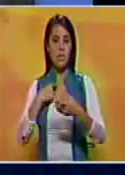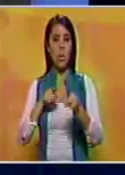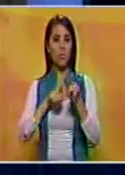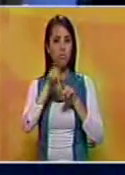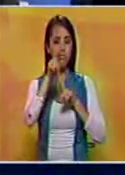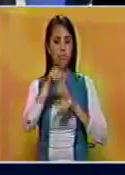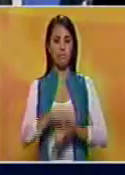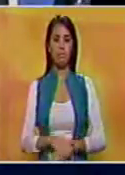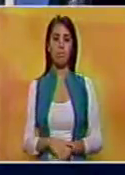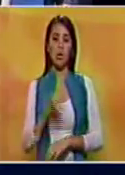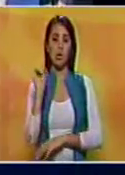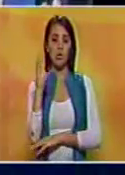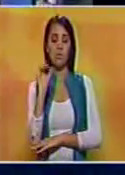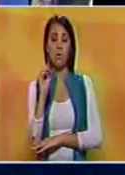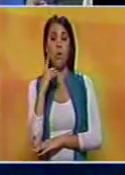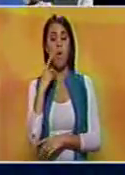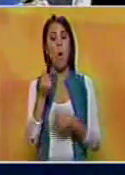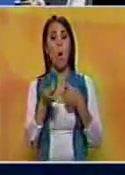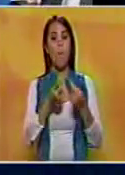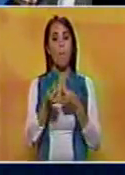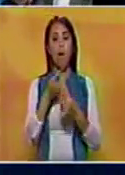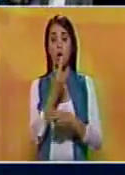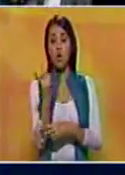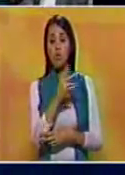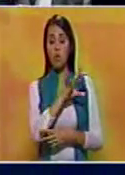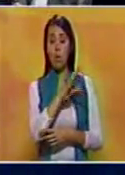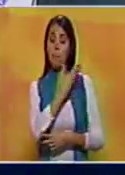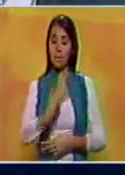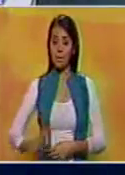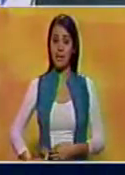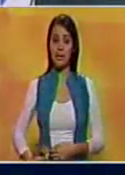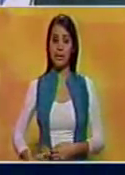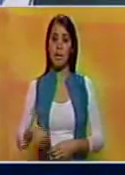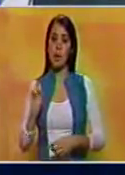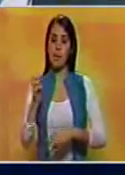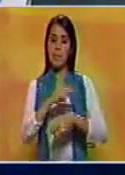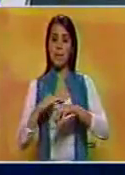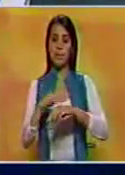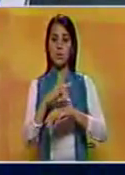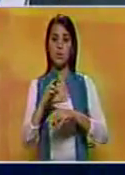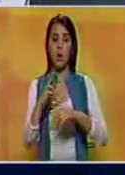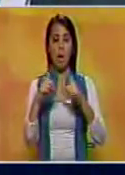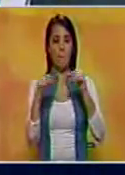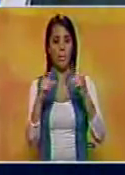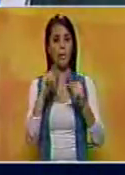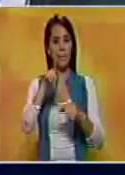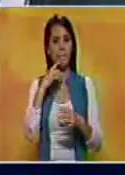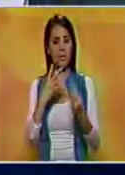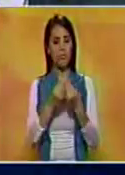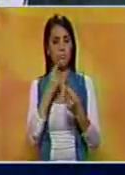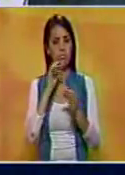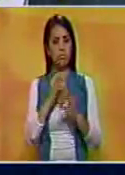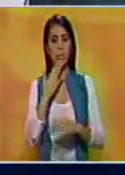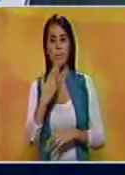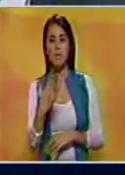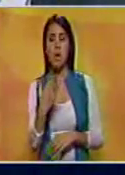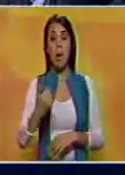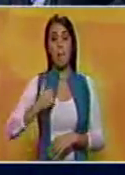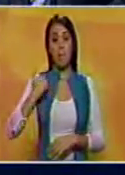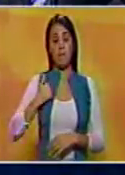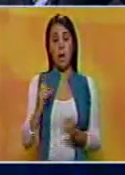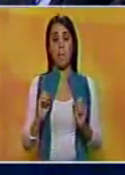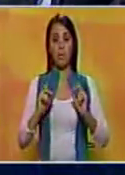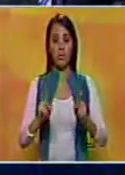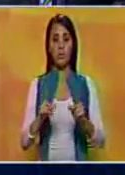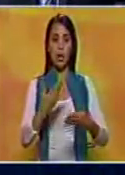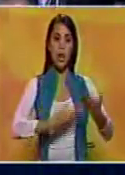Durante un foro económico, los dos mandatarios, junto al primer ministro japonés Shinzo Abe, instaron a Pyongyang a aprovechar la